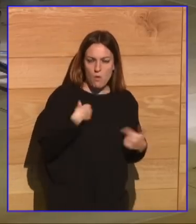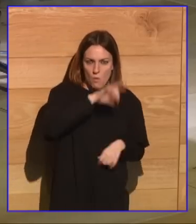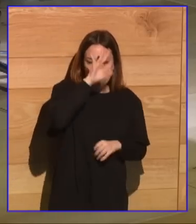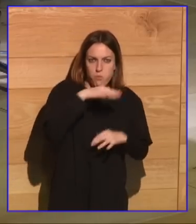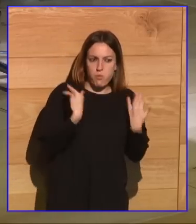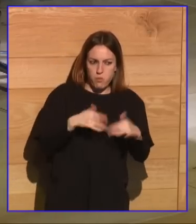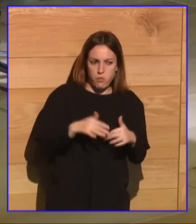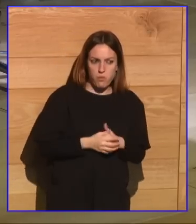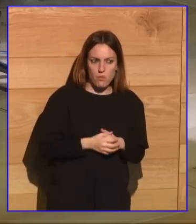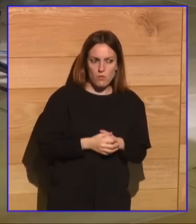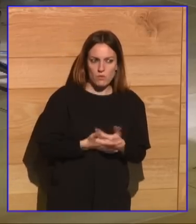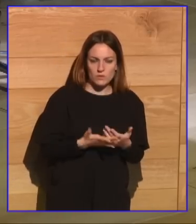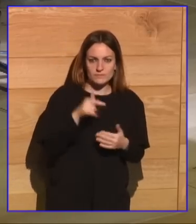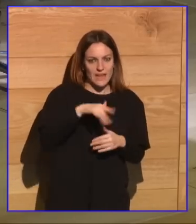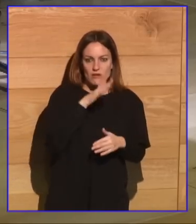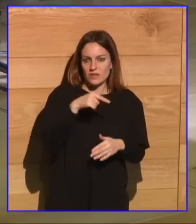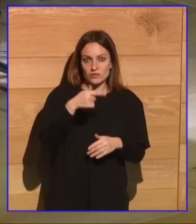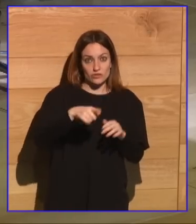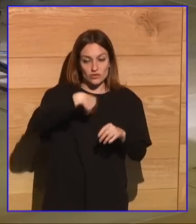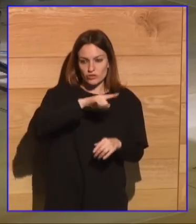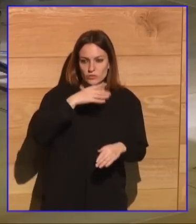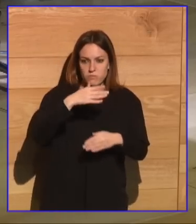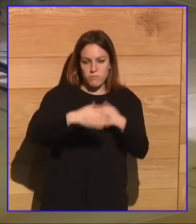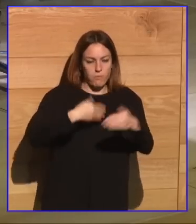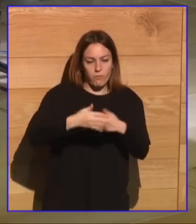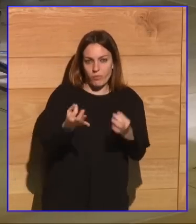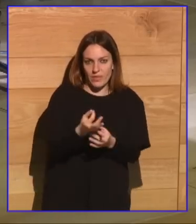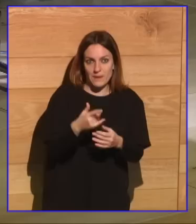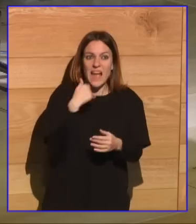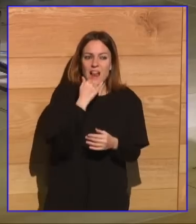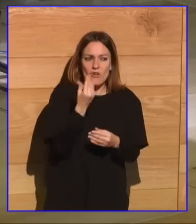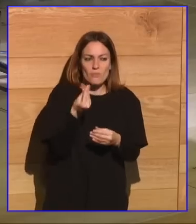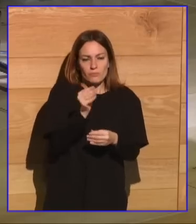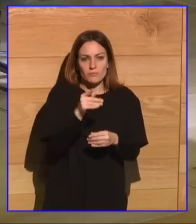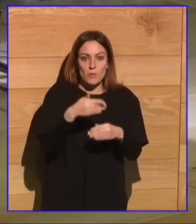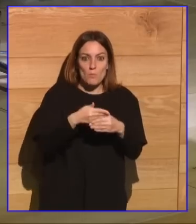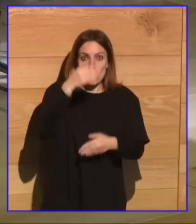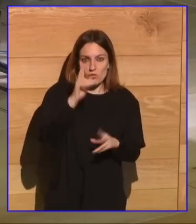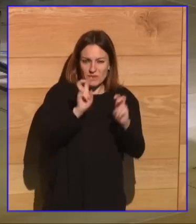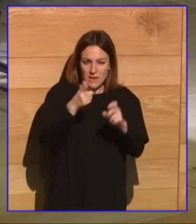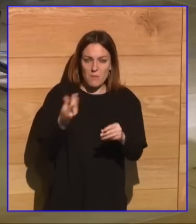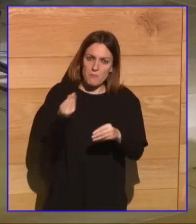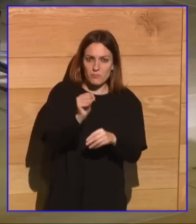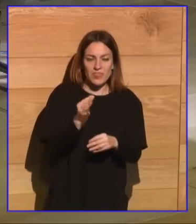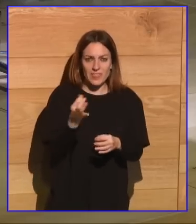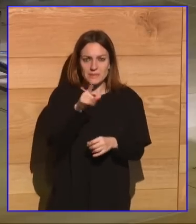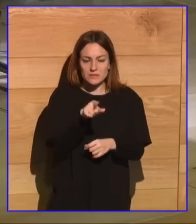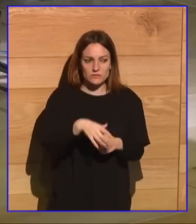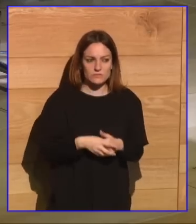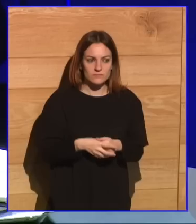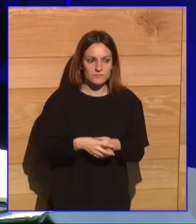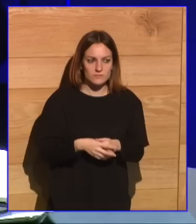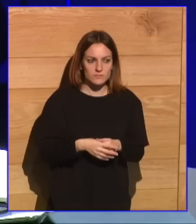la vida, Claro, lamentablemente... no, vamos a seguir avanzando. ¿Tenéis algo último que decir sobre el muro? ¿Hay alguien más? Porque no, insisto, yo iba a creo que hacer no podríamos...